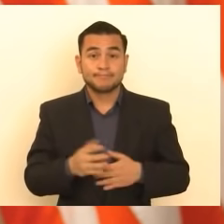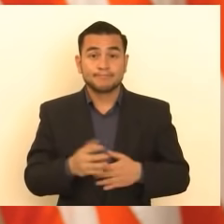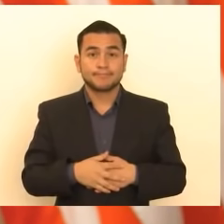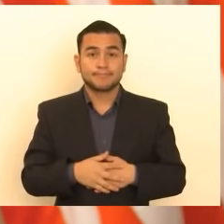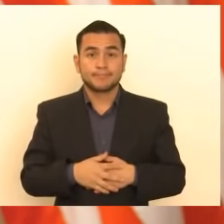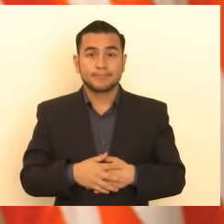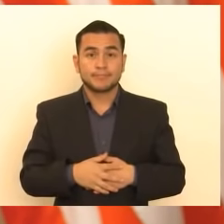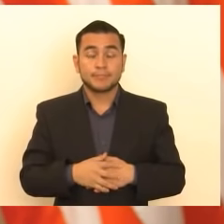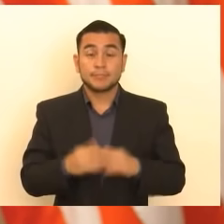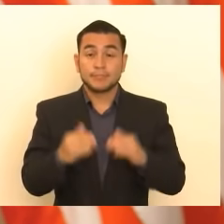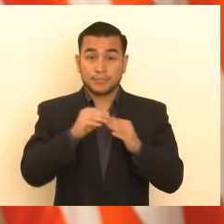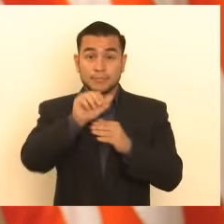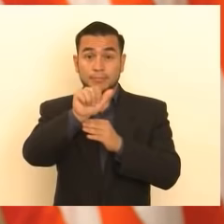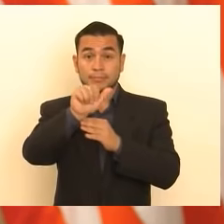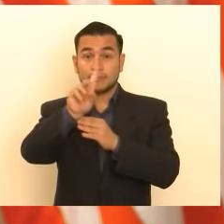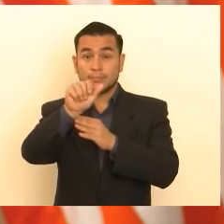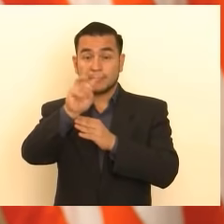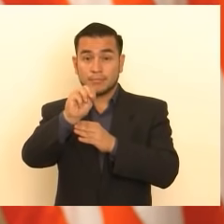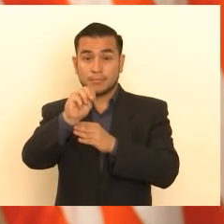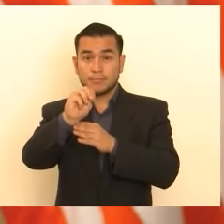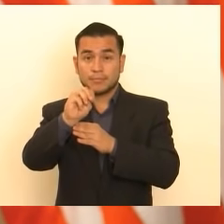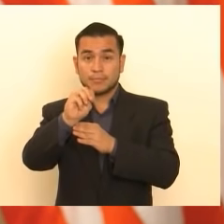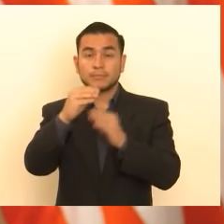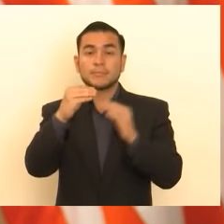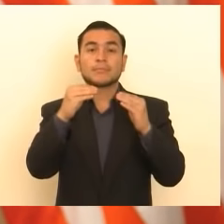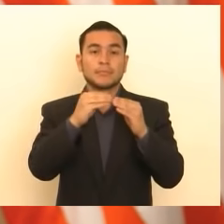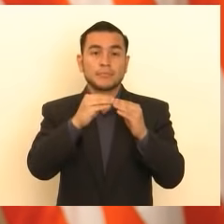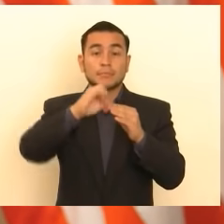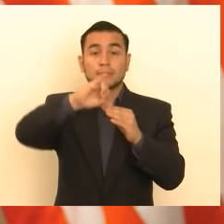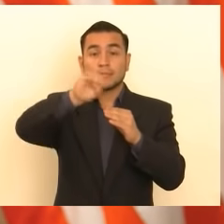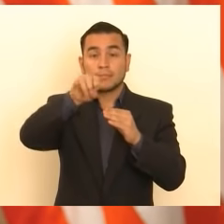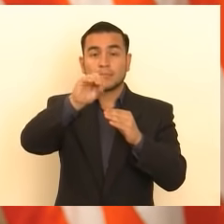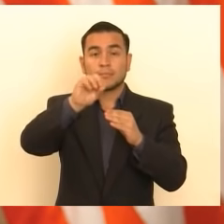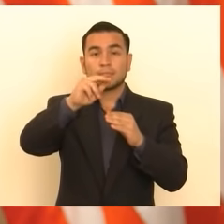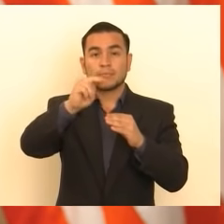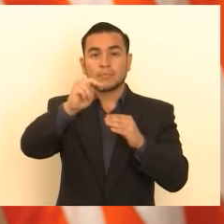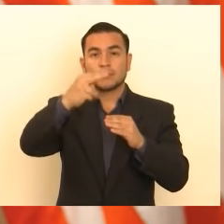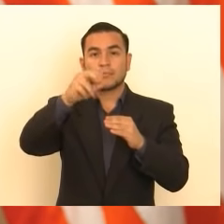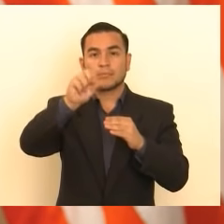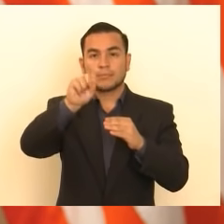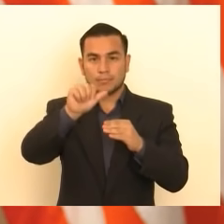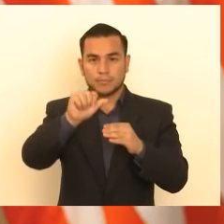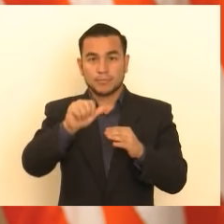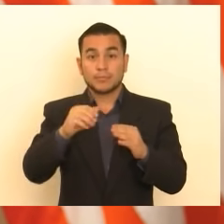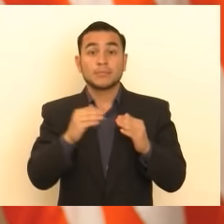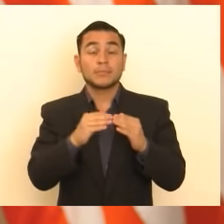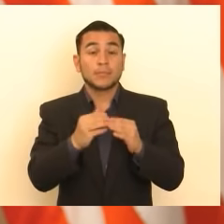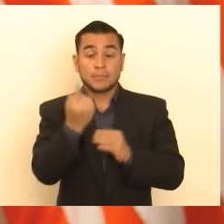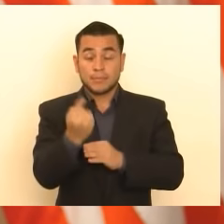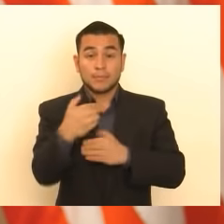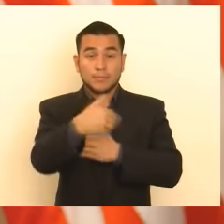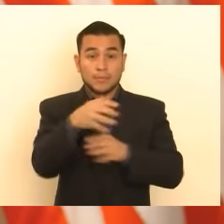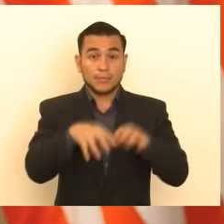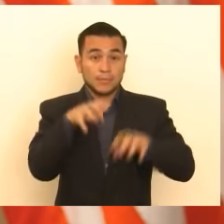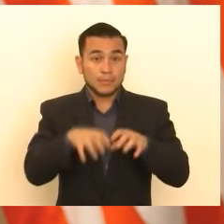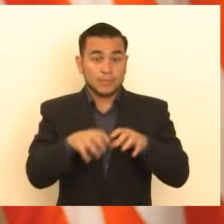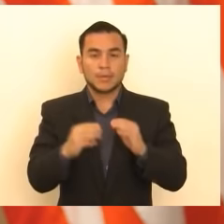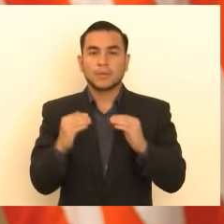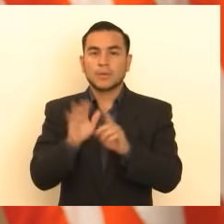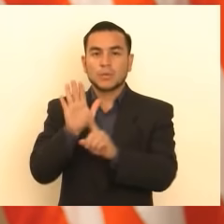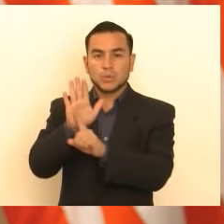tanto a Adam como a todo su equipo, a John, al nuestro embajador, a su esposa